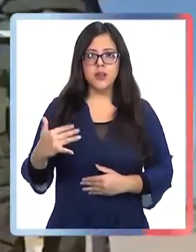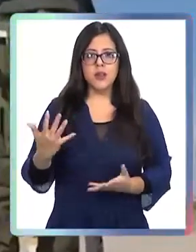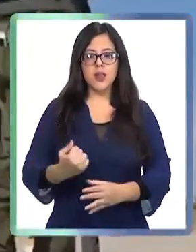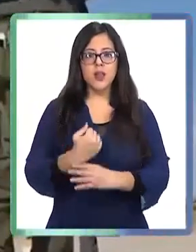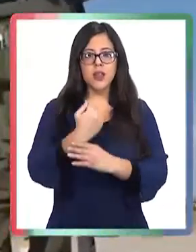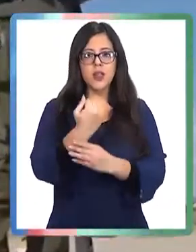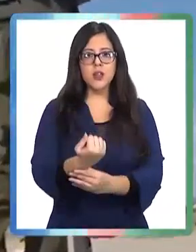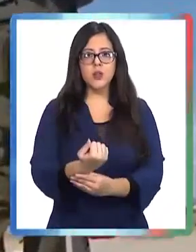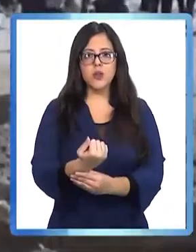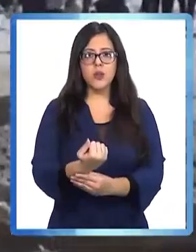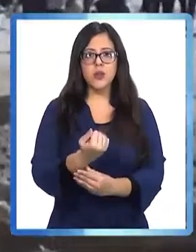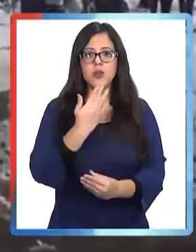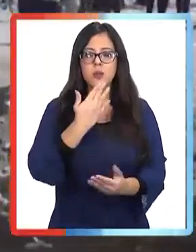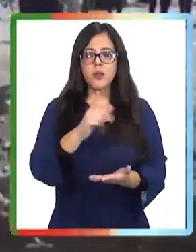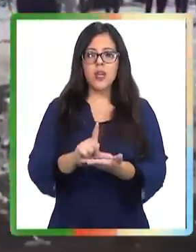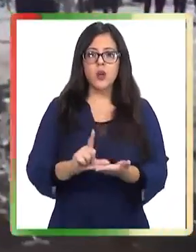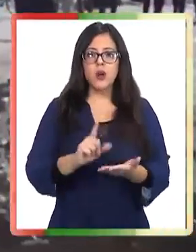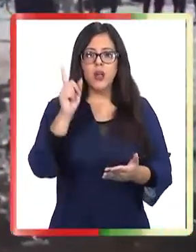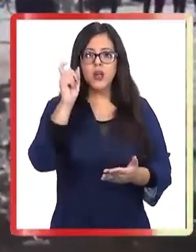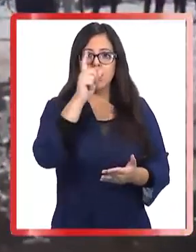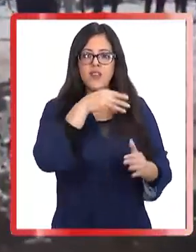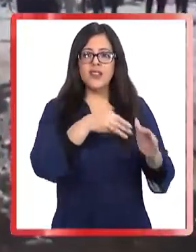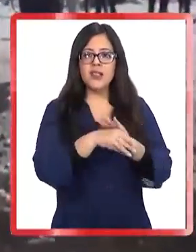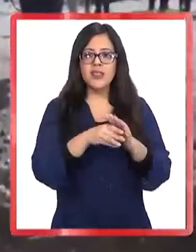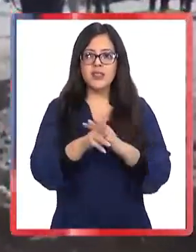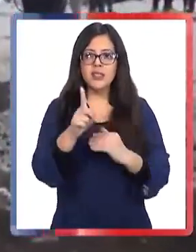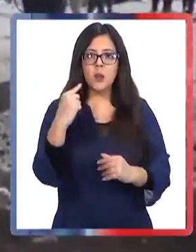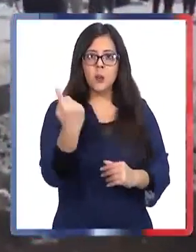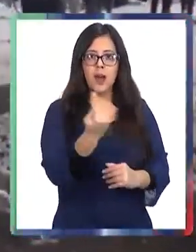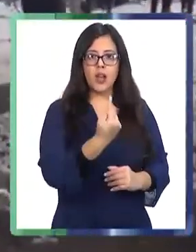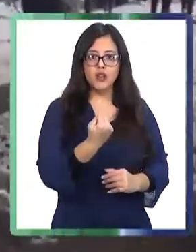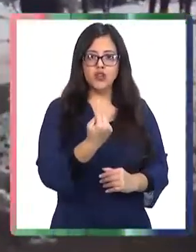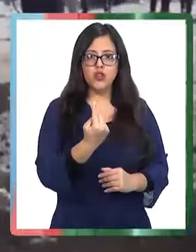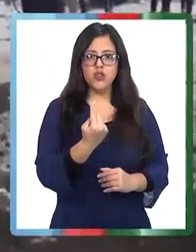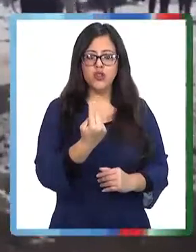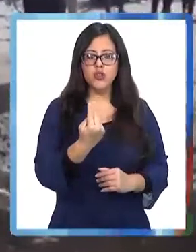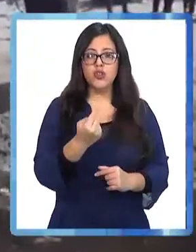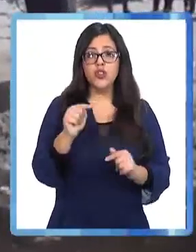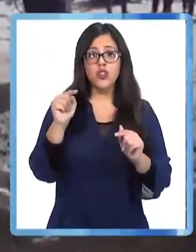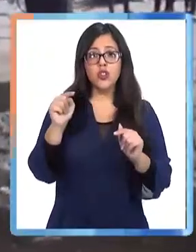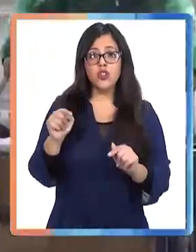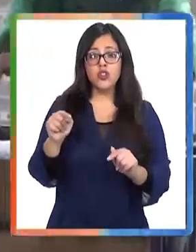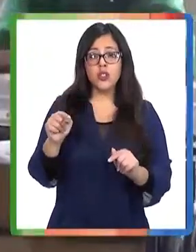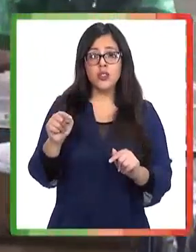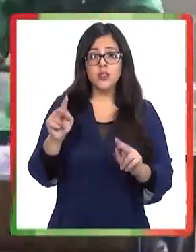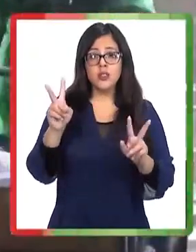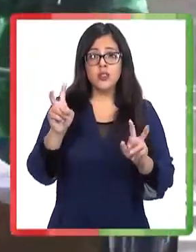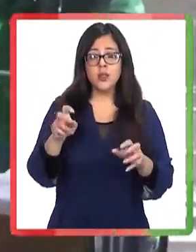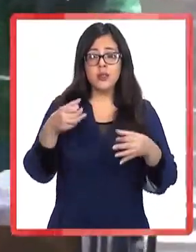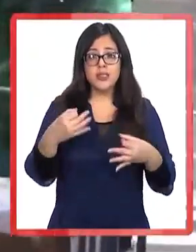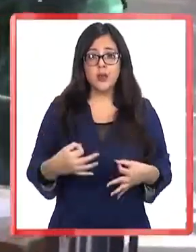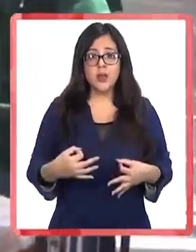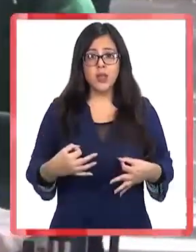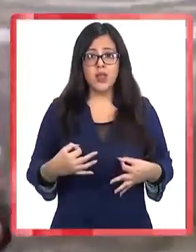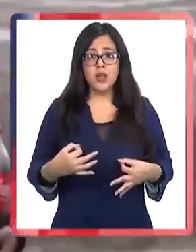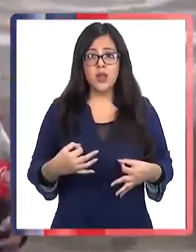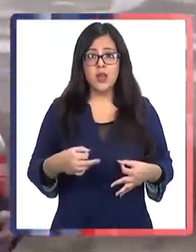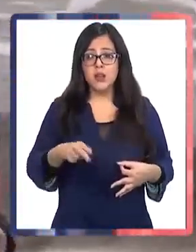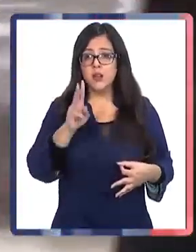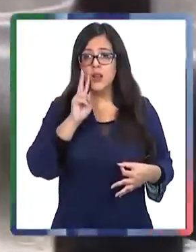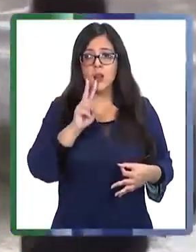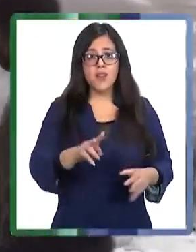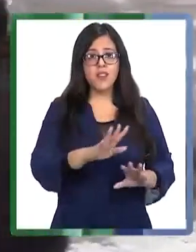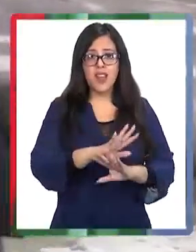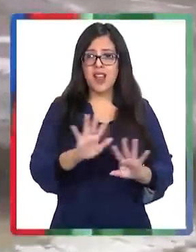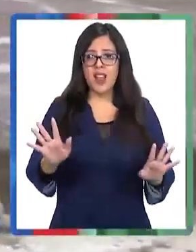importante de rescate, sobre todo en lugares de difícil acceso para nosotros. Sin perjuicio a ello, en materia de seguridad no hemos